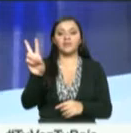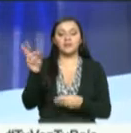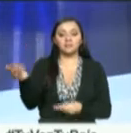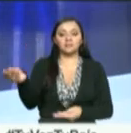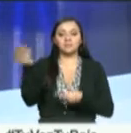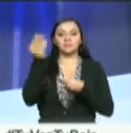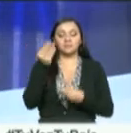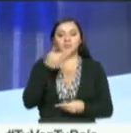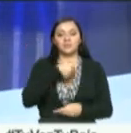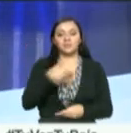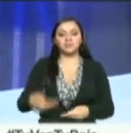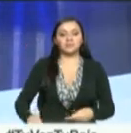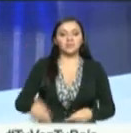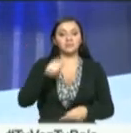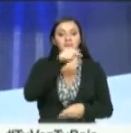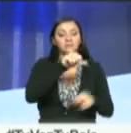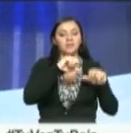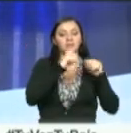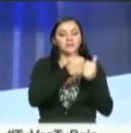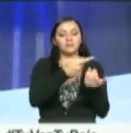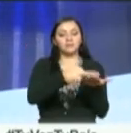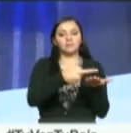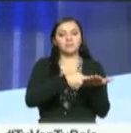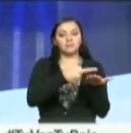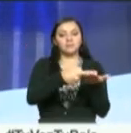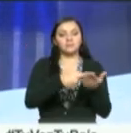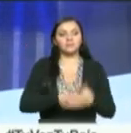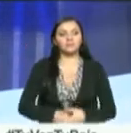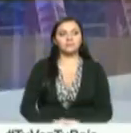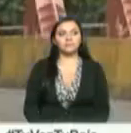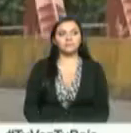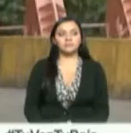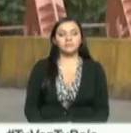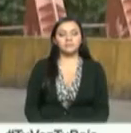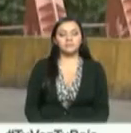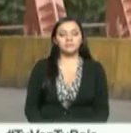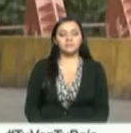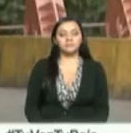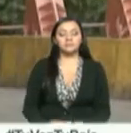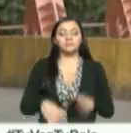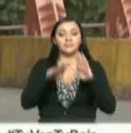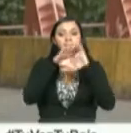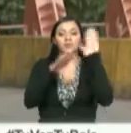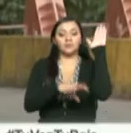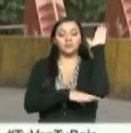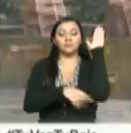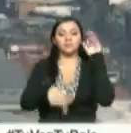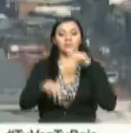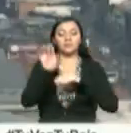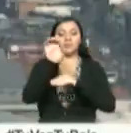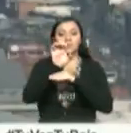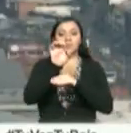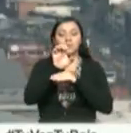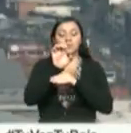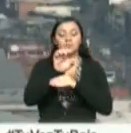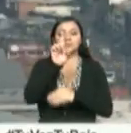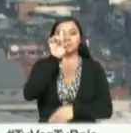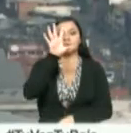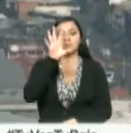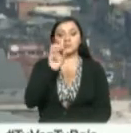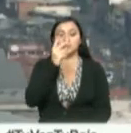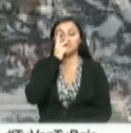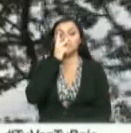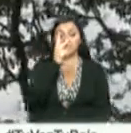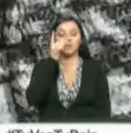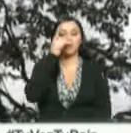el Ejecutivo a la Asamblea Nacional para su tratamiento. En la Constitución del Ecuador, artículo 250 determina